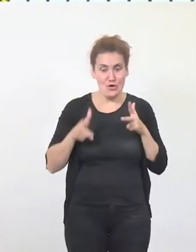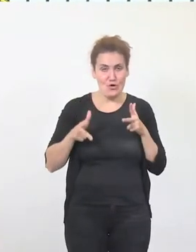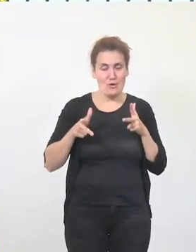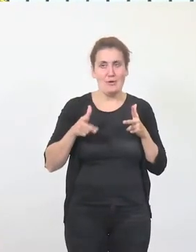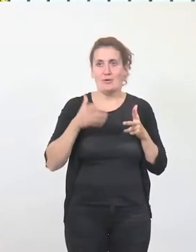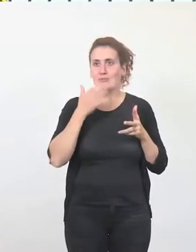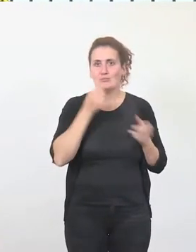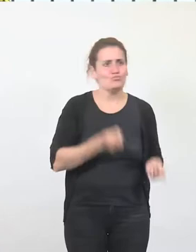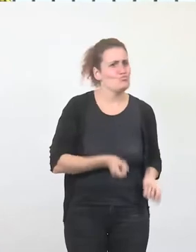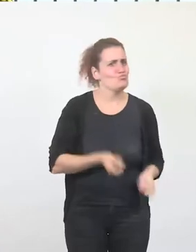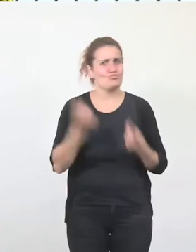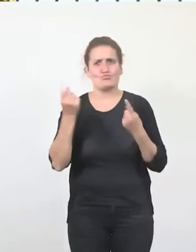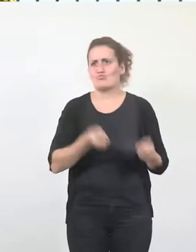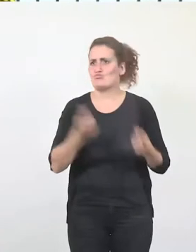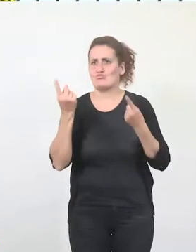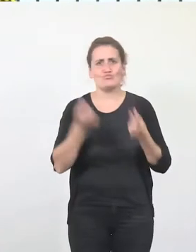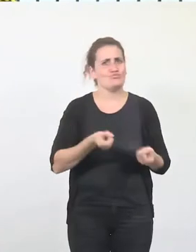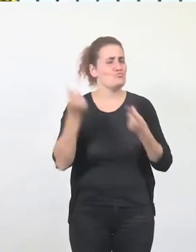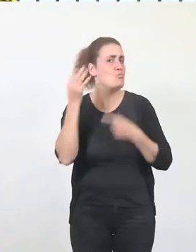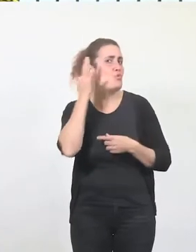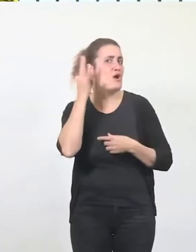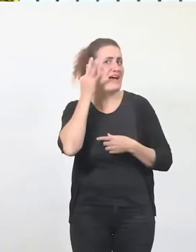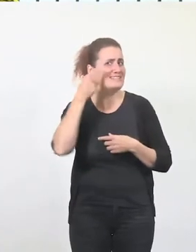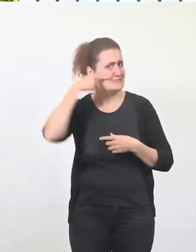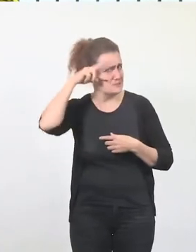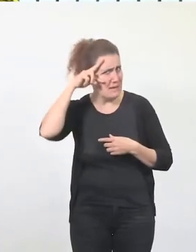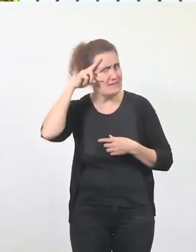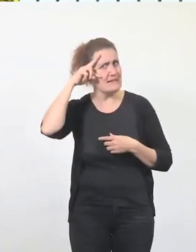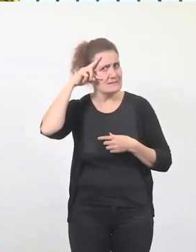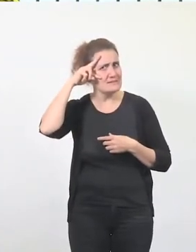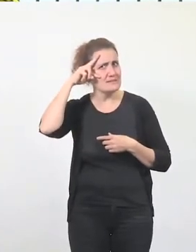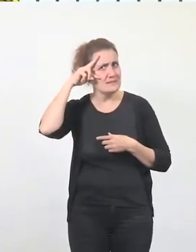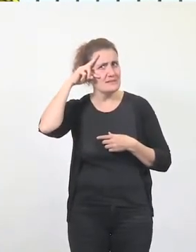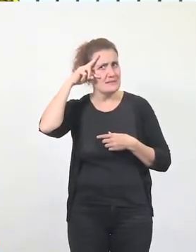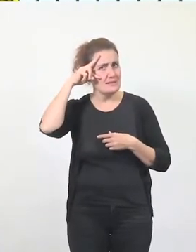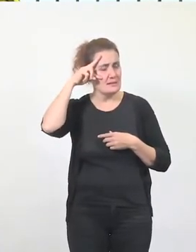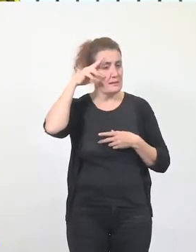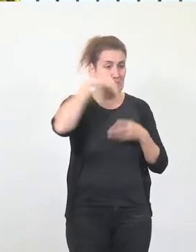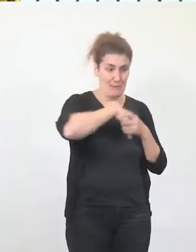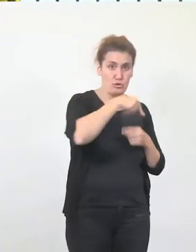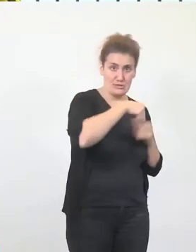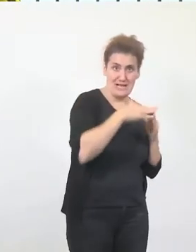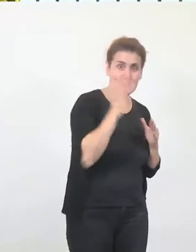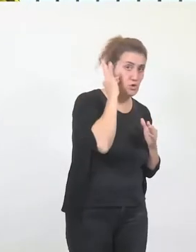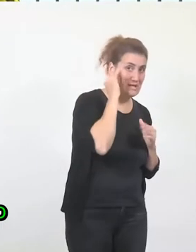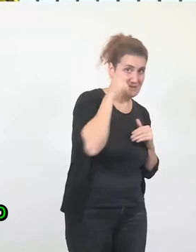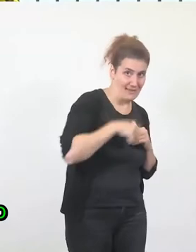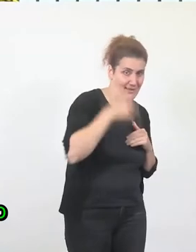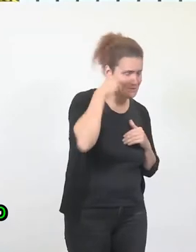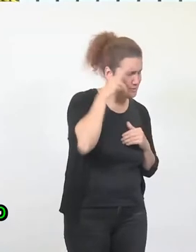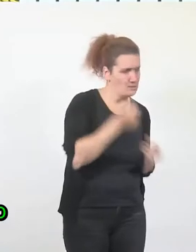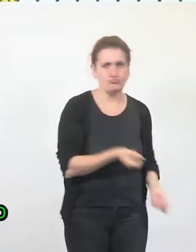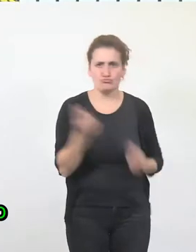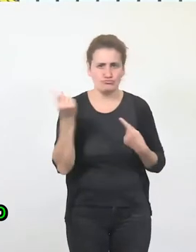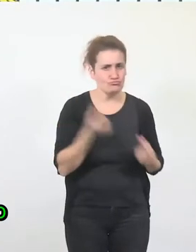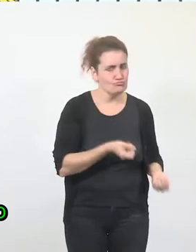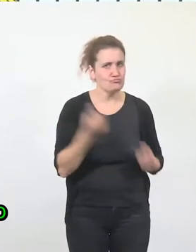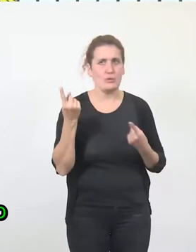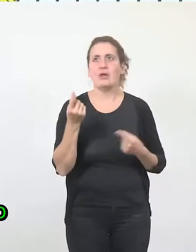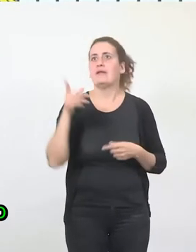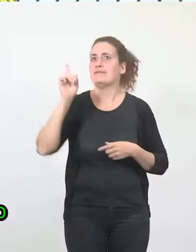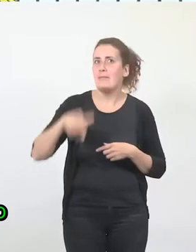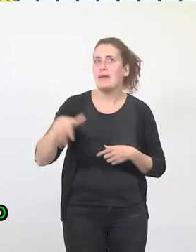fueron mujeres expertas, miembros de las casas de mujeres aquí, mujeres desde el área